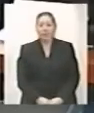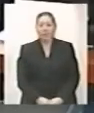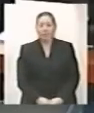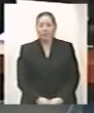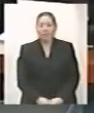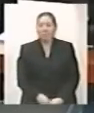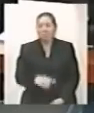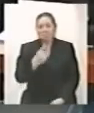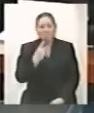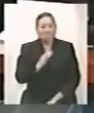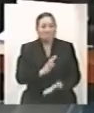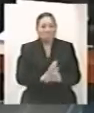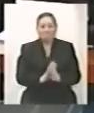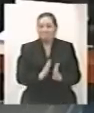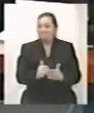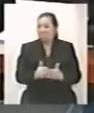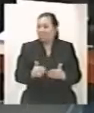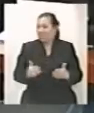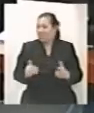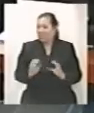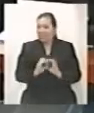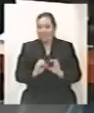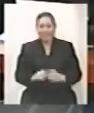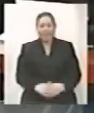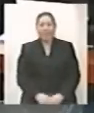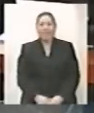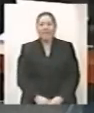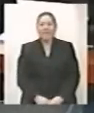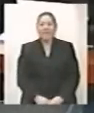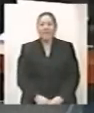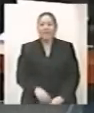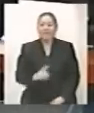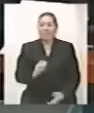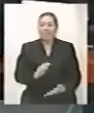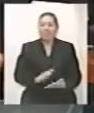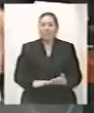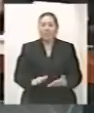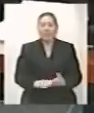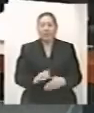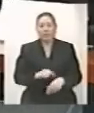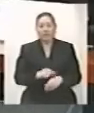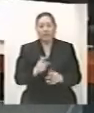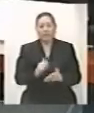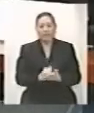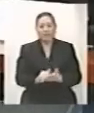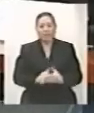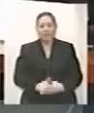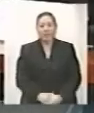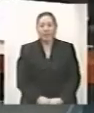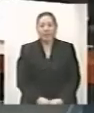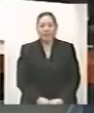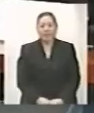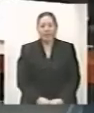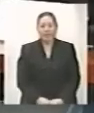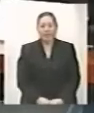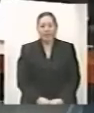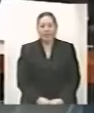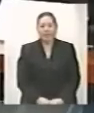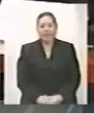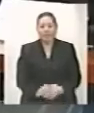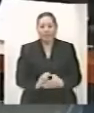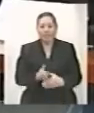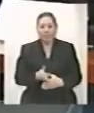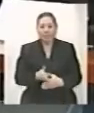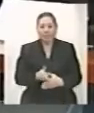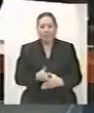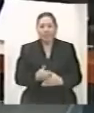No conozco de ningún antecedente al respecto, y en este caso se estaría autorizando durante 6 meses la presencia